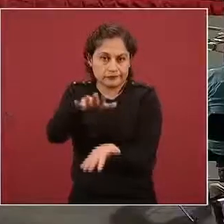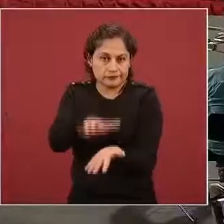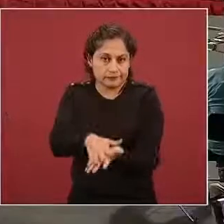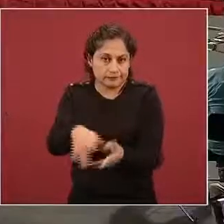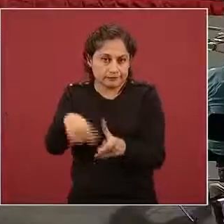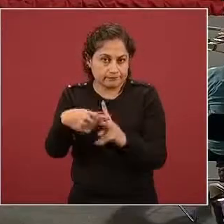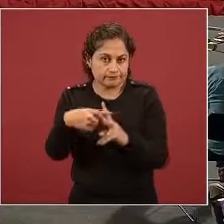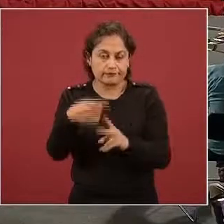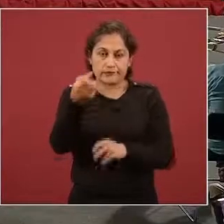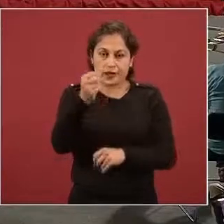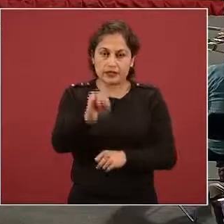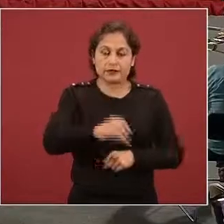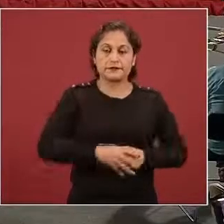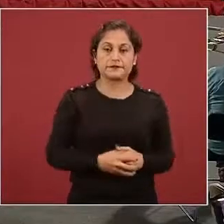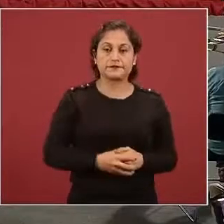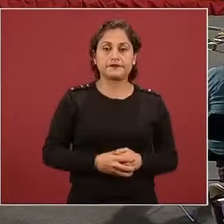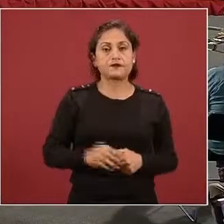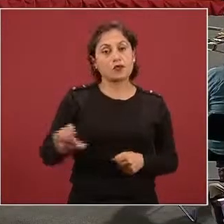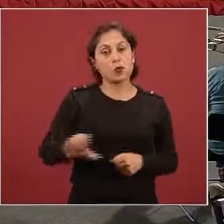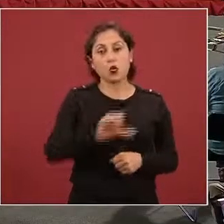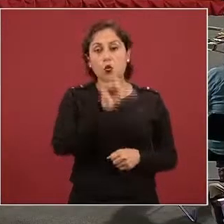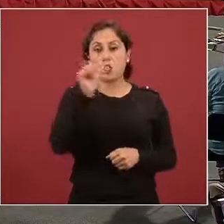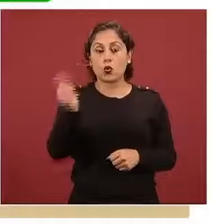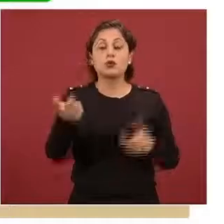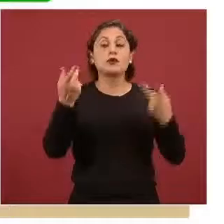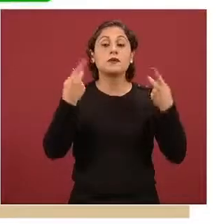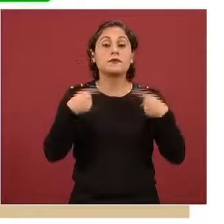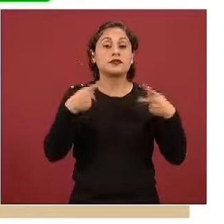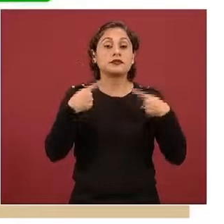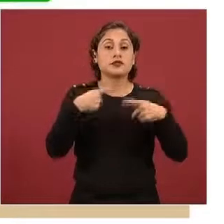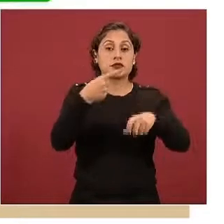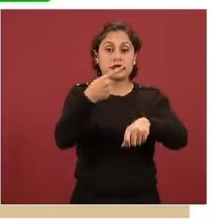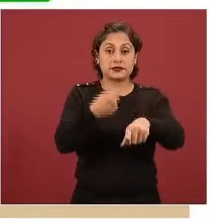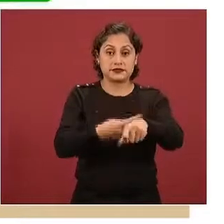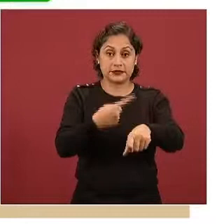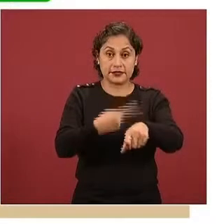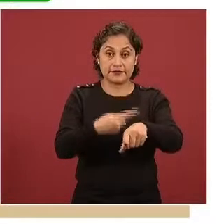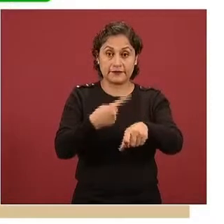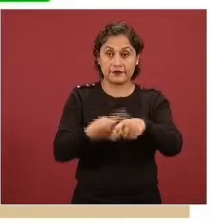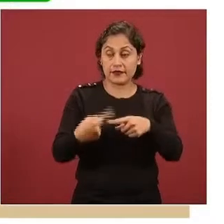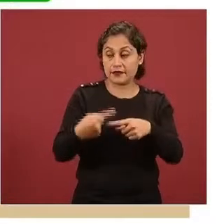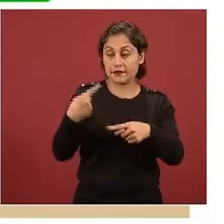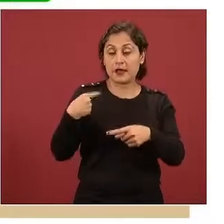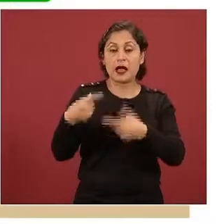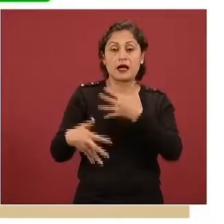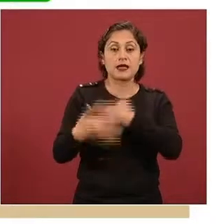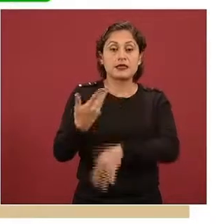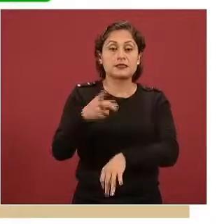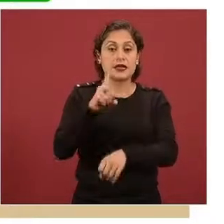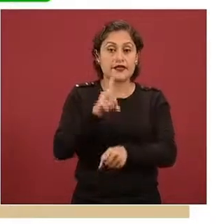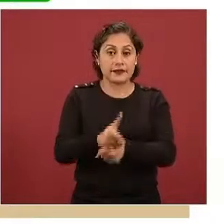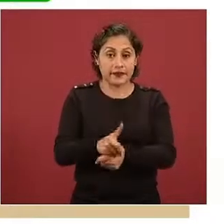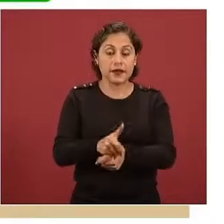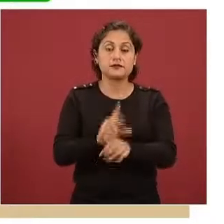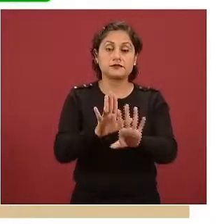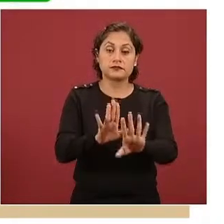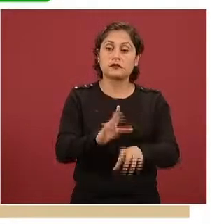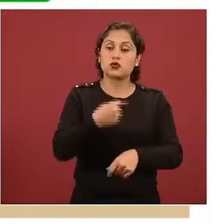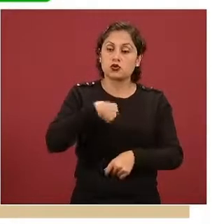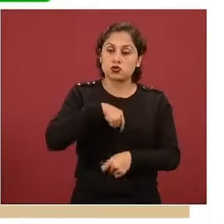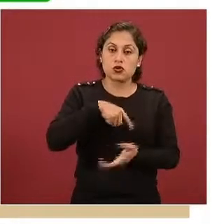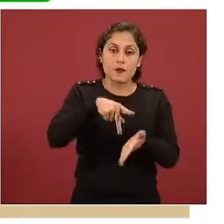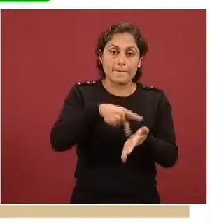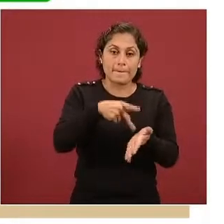El otro indicador muy importante es el porcentaje de casos que corresponden a los últimos 15 días. Insistimos y no dejaremos de